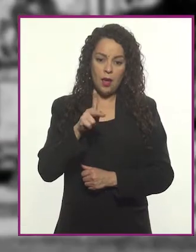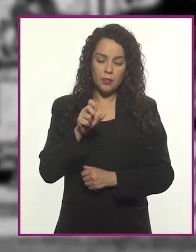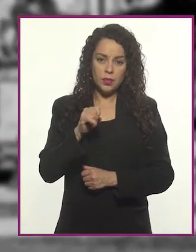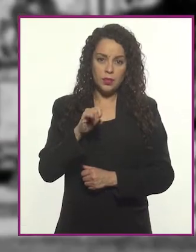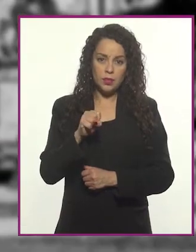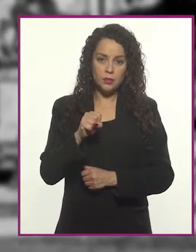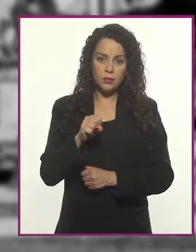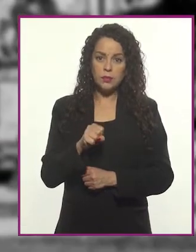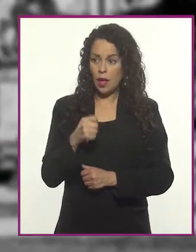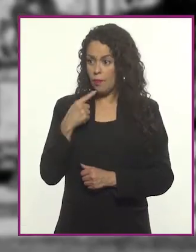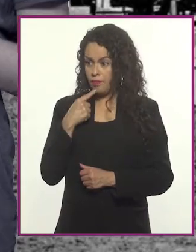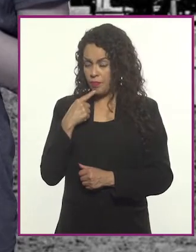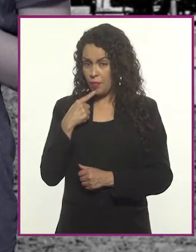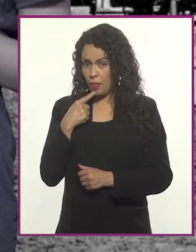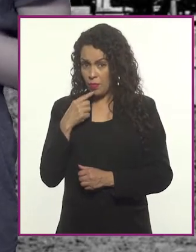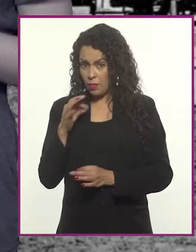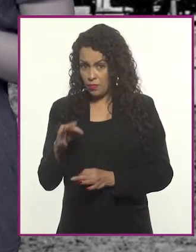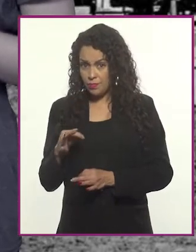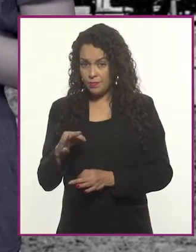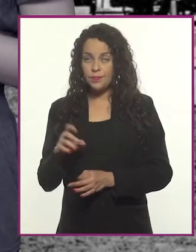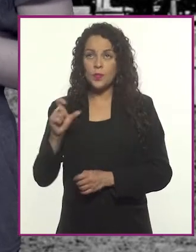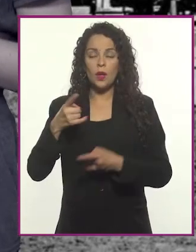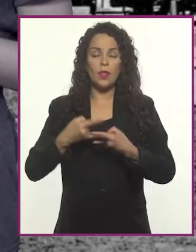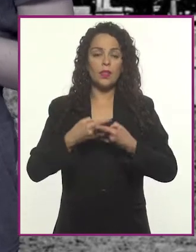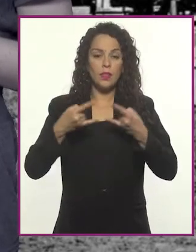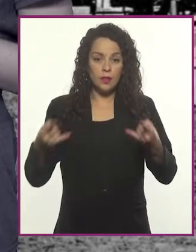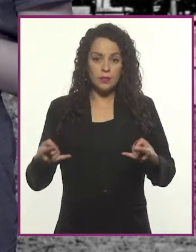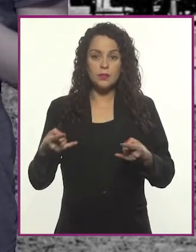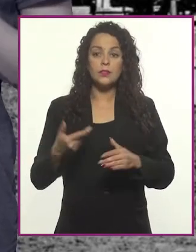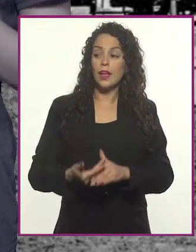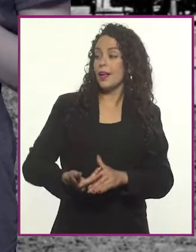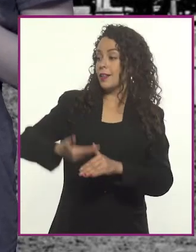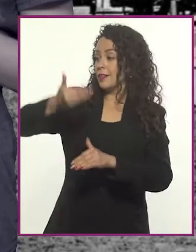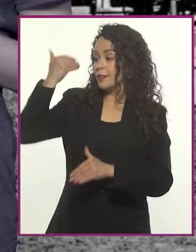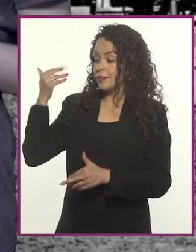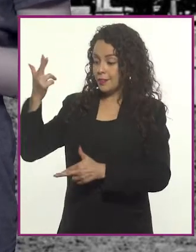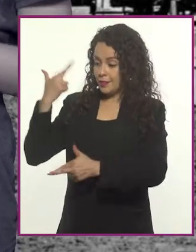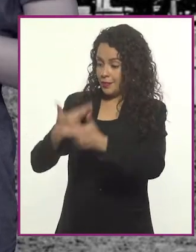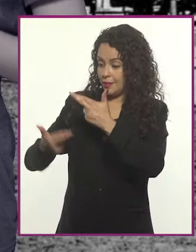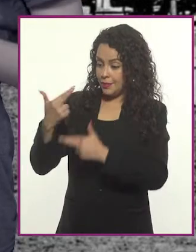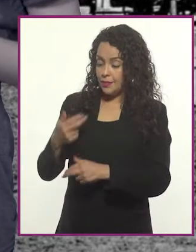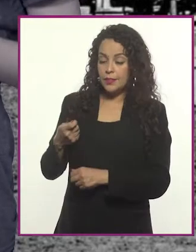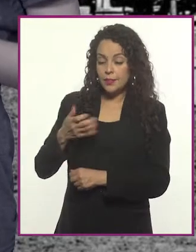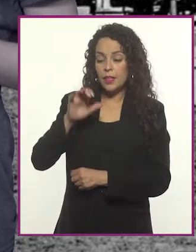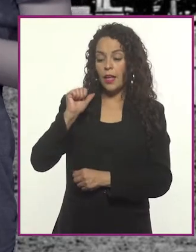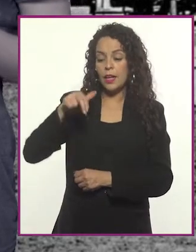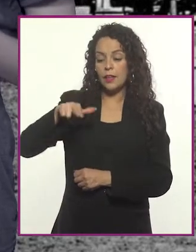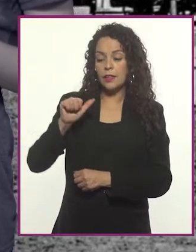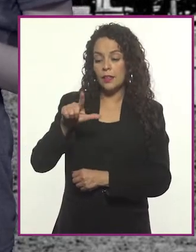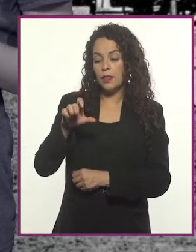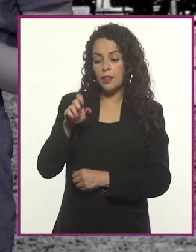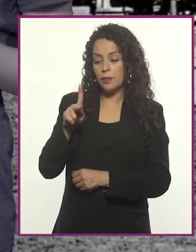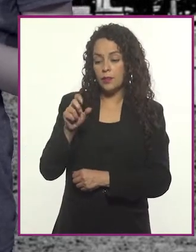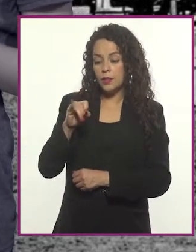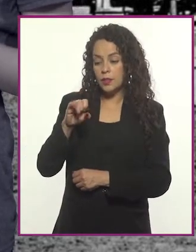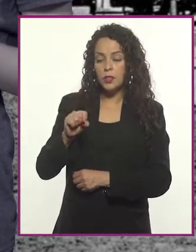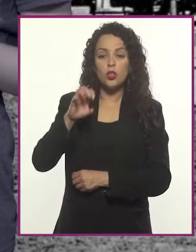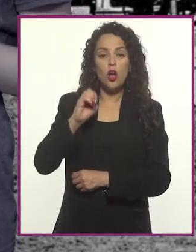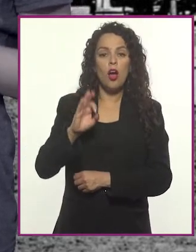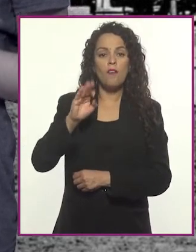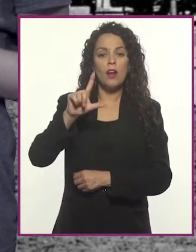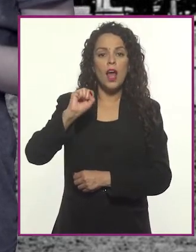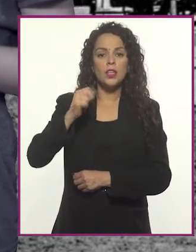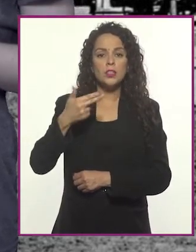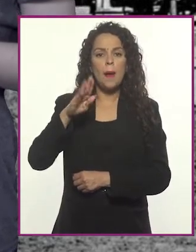está bueno? Cuando una historia salta hacia atrás en el tiempo, sucede una analepsis o flashback.